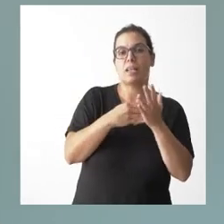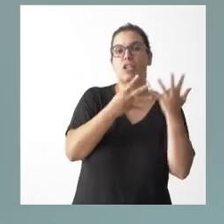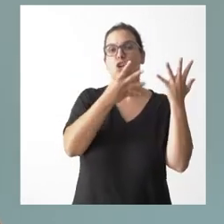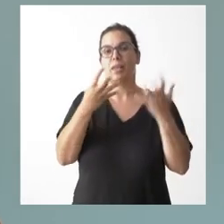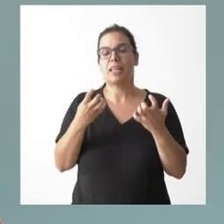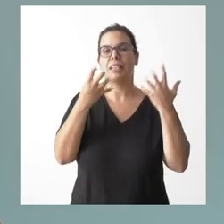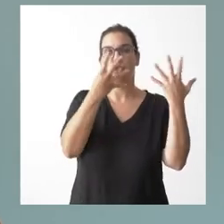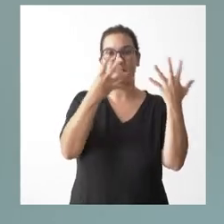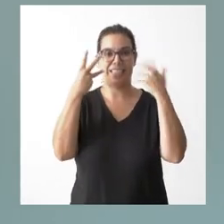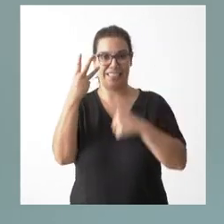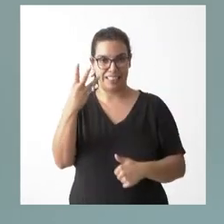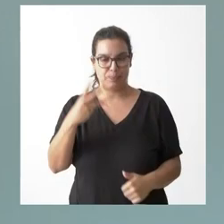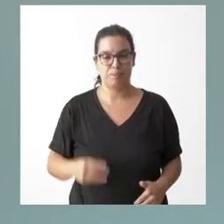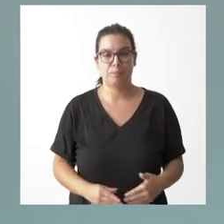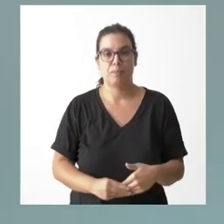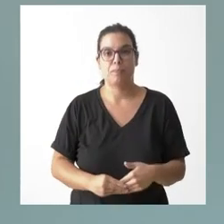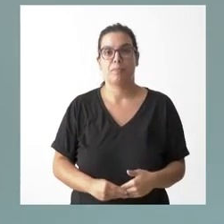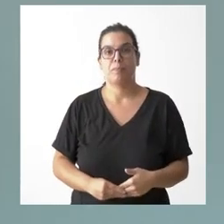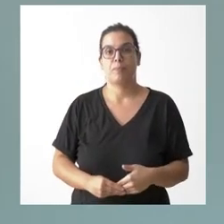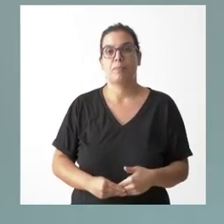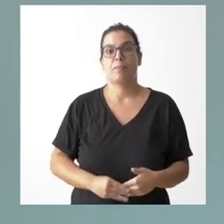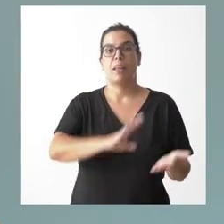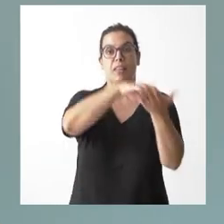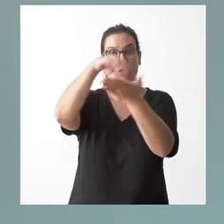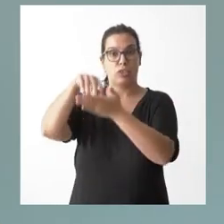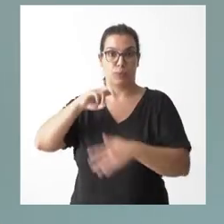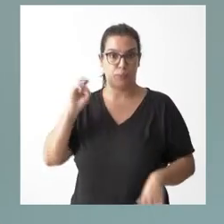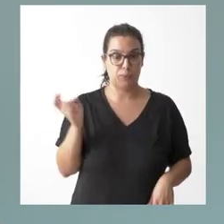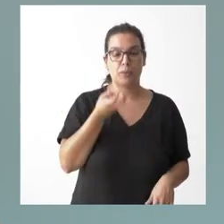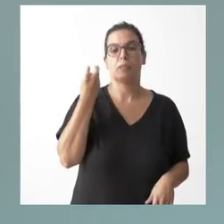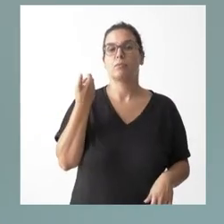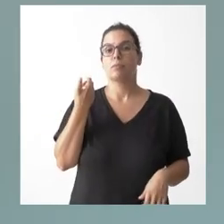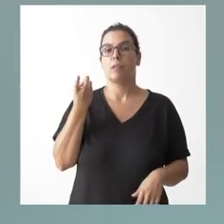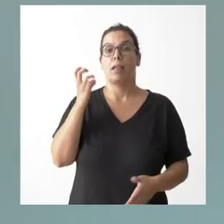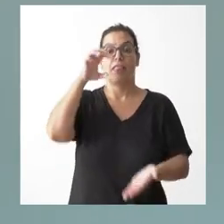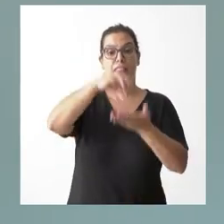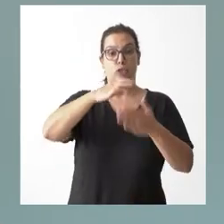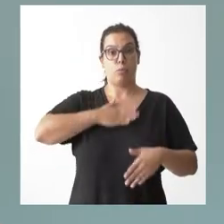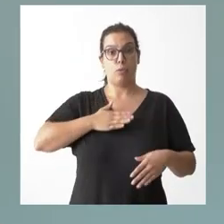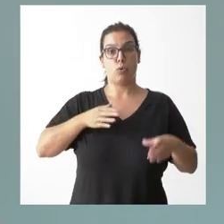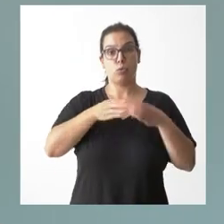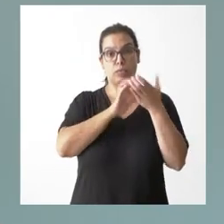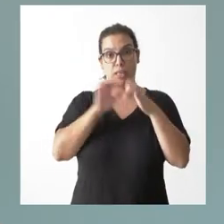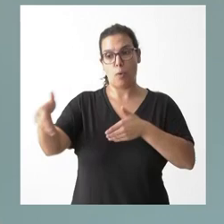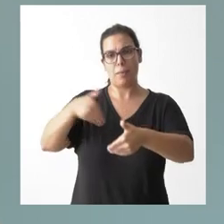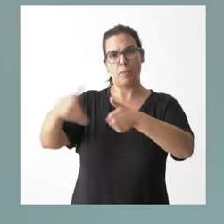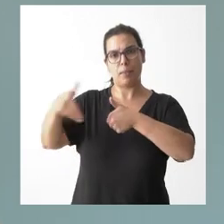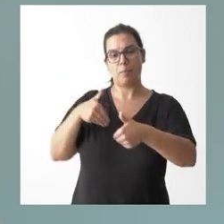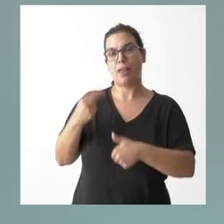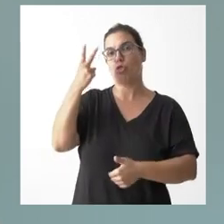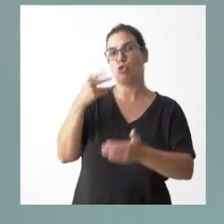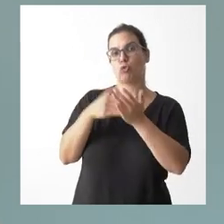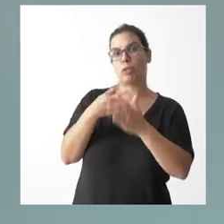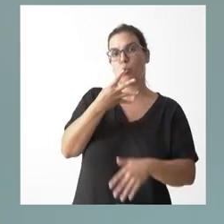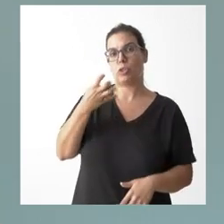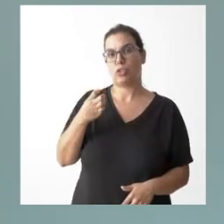9.993. Repartidos por centros, los centros gestionados por la Junta de Castilla y León han recibido